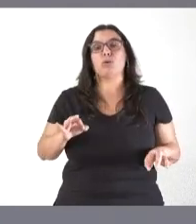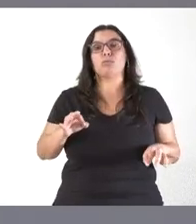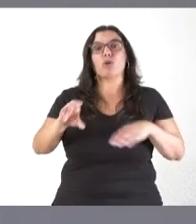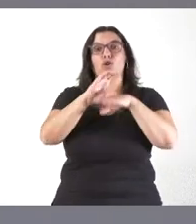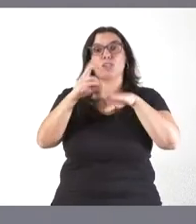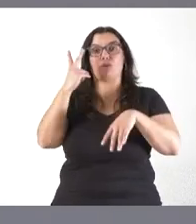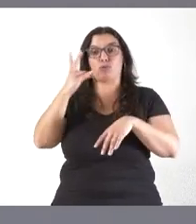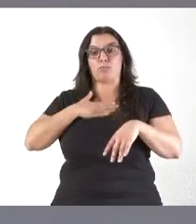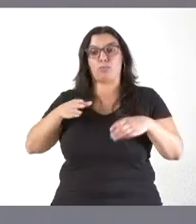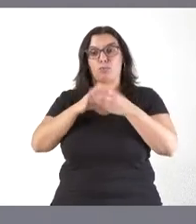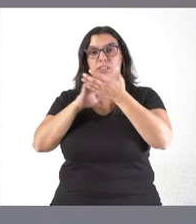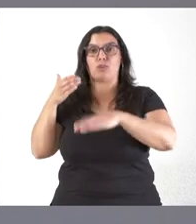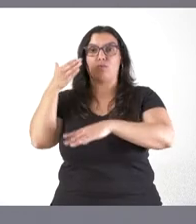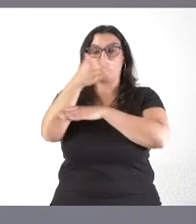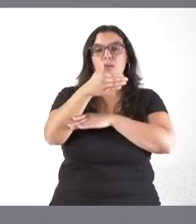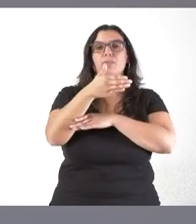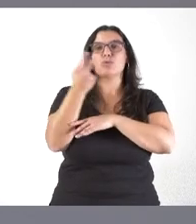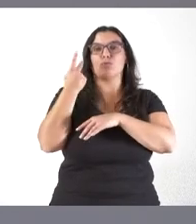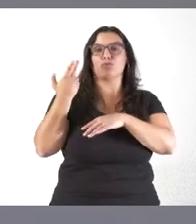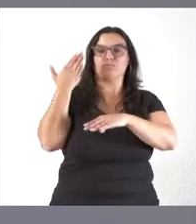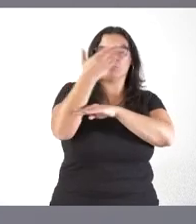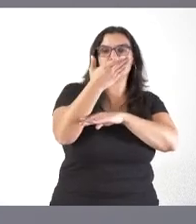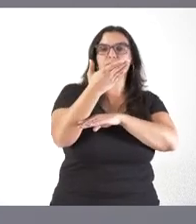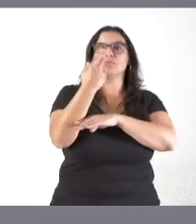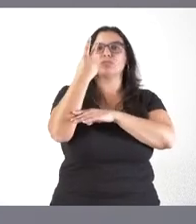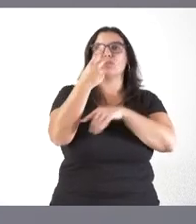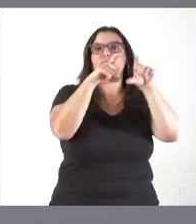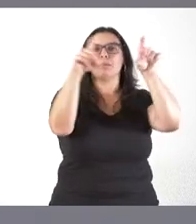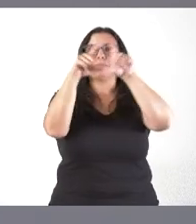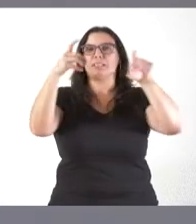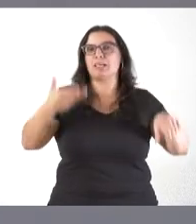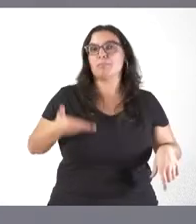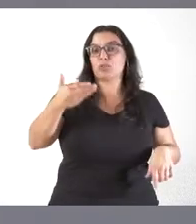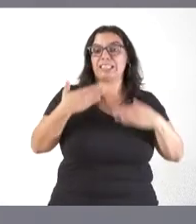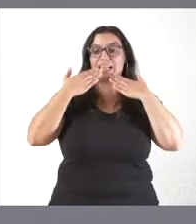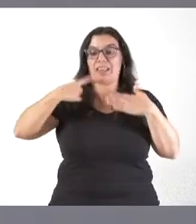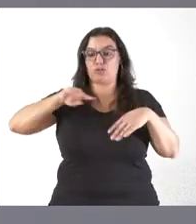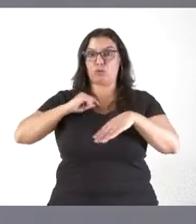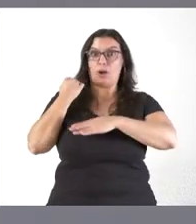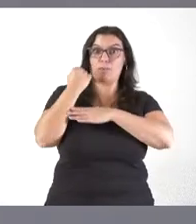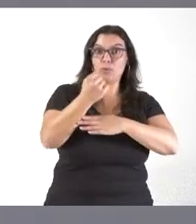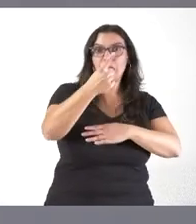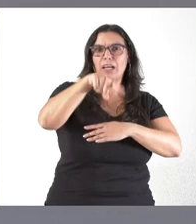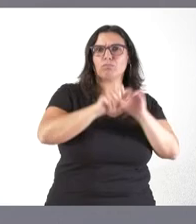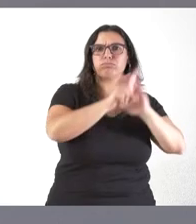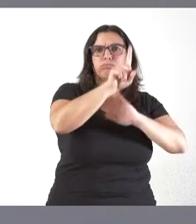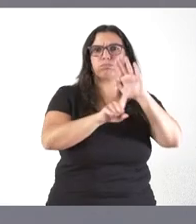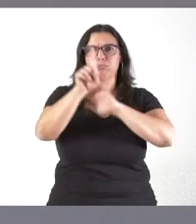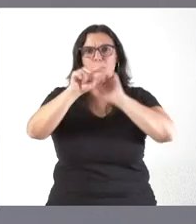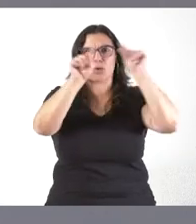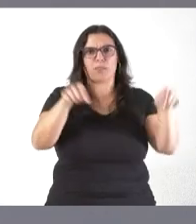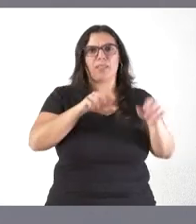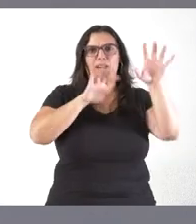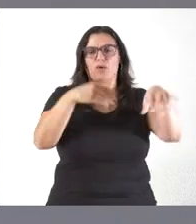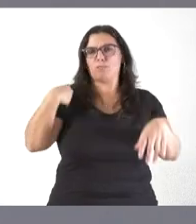consejeros de la junta de Castilla y león pues tuvimos la ocasión de asistir a dos importantes empresas que con el apoyo de la junta de Castilla y león se están desarrollando en la provincia de León